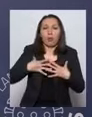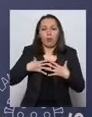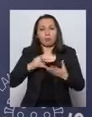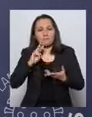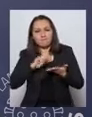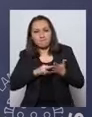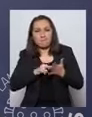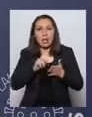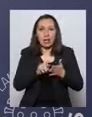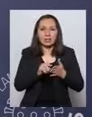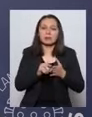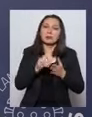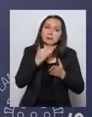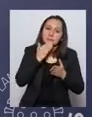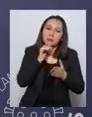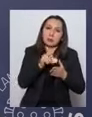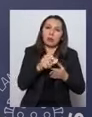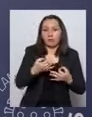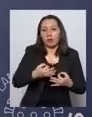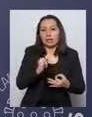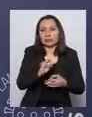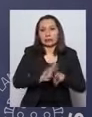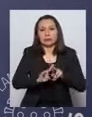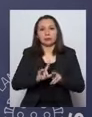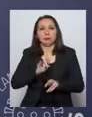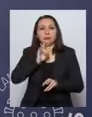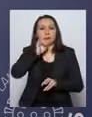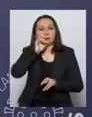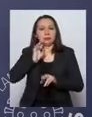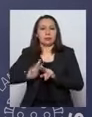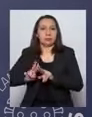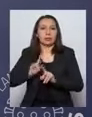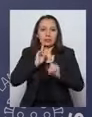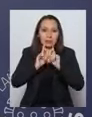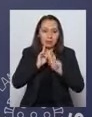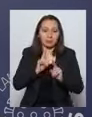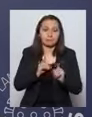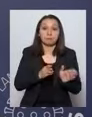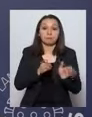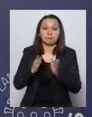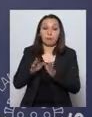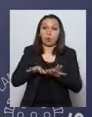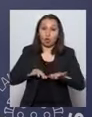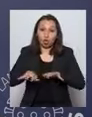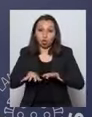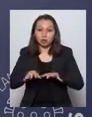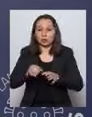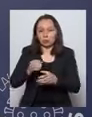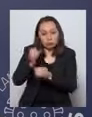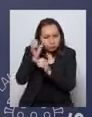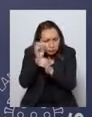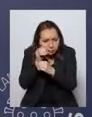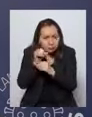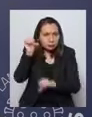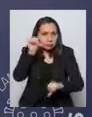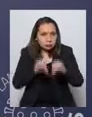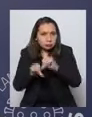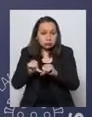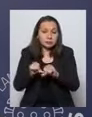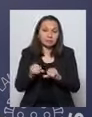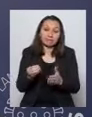parece más que razonable en relación a los insumos que como digo